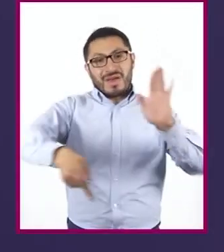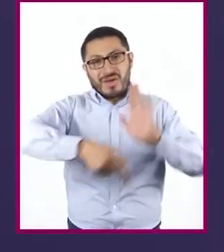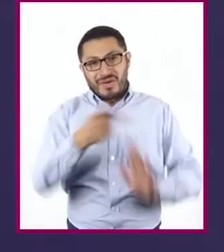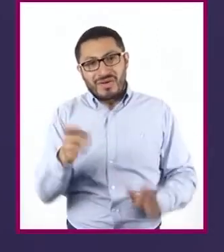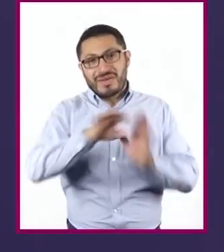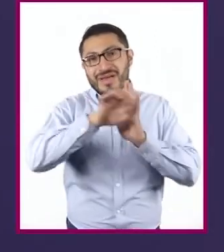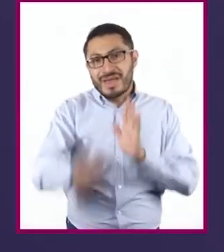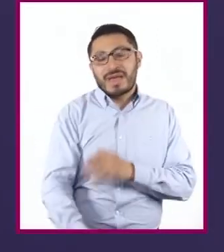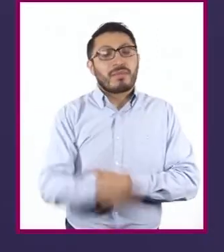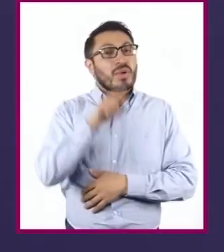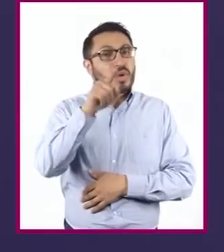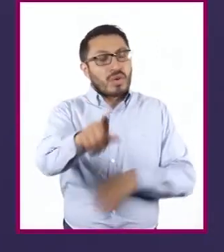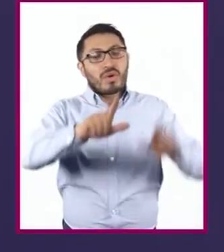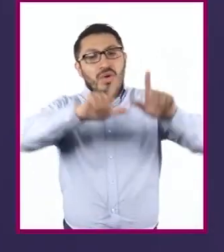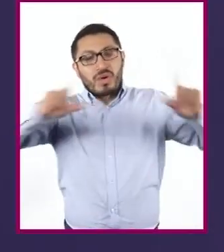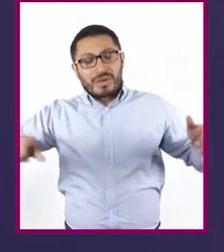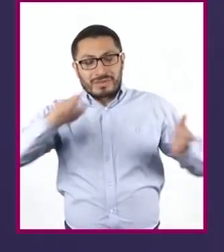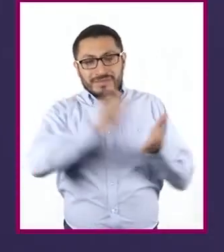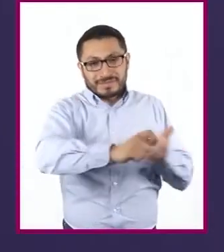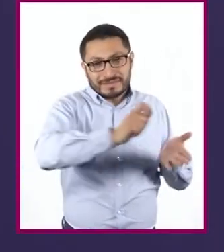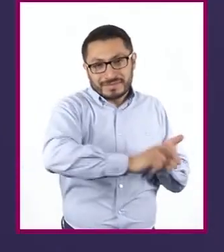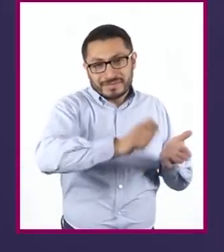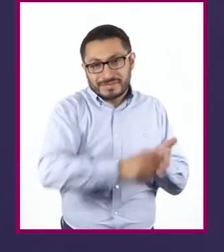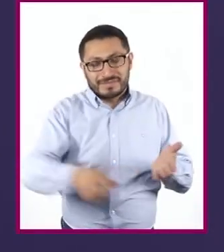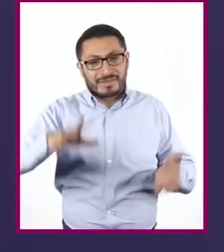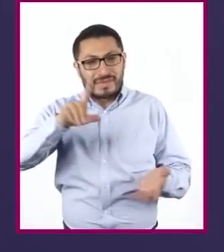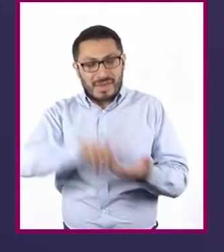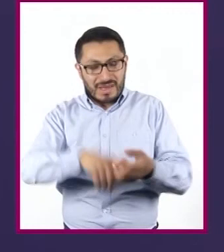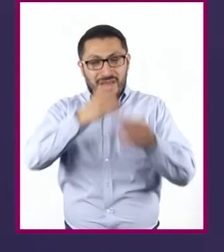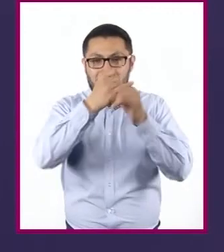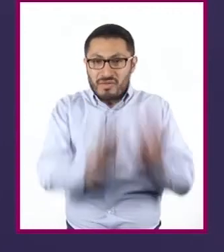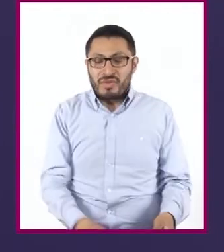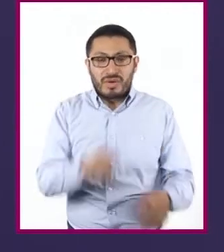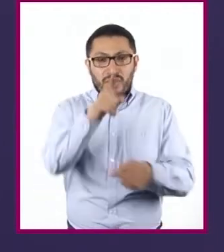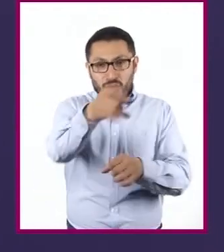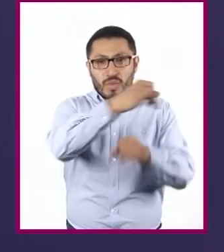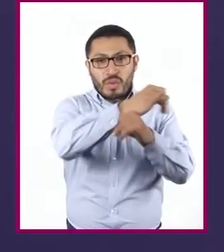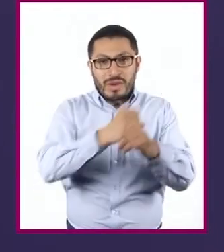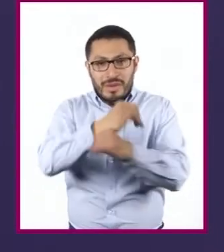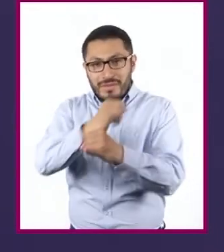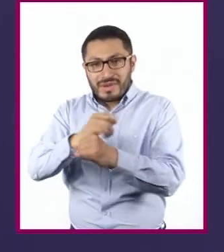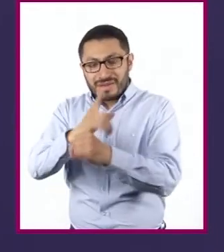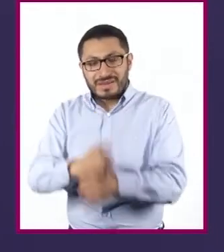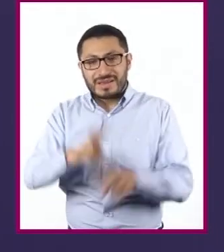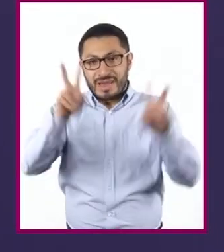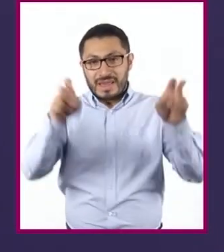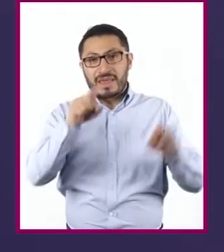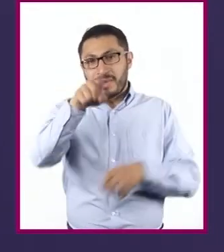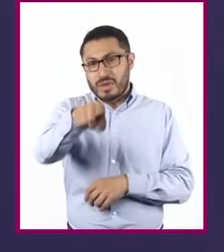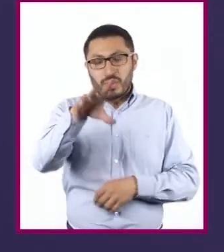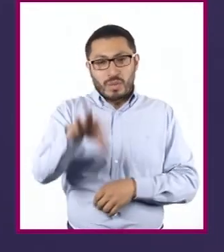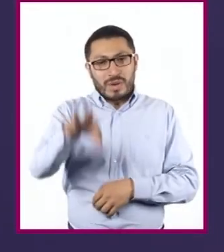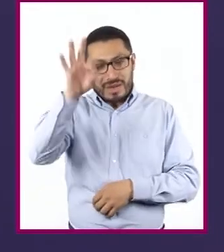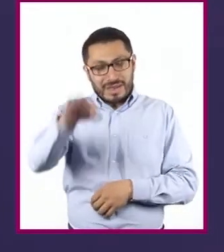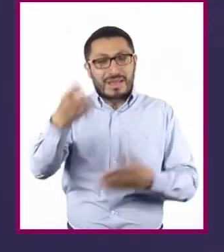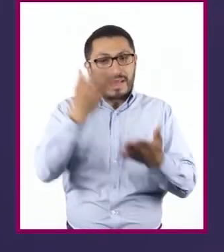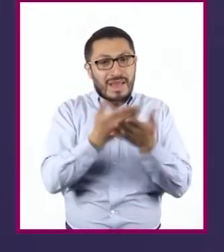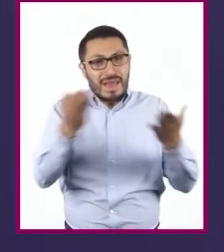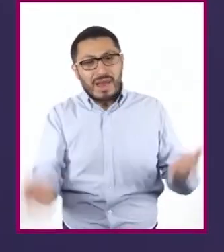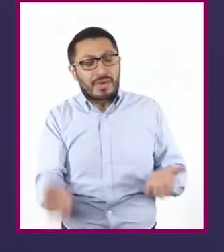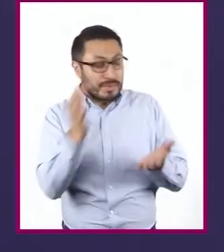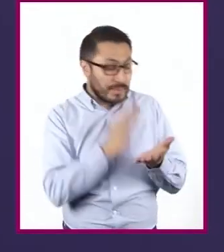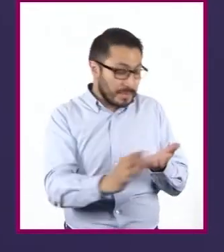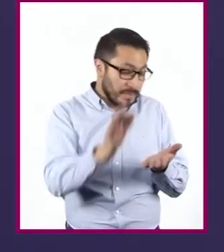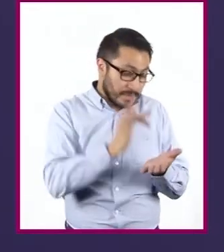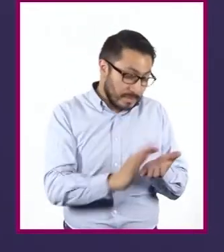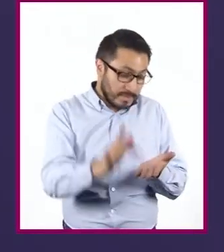Tengan a la mano los textos con la información que investigaron sobre su tema. Léanlos con detenimiento e identifiquen